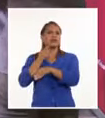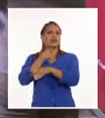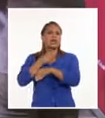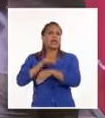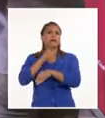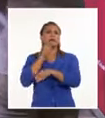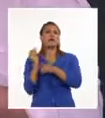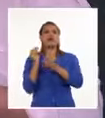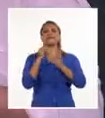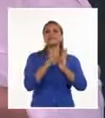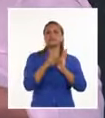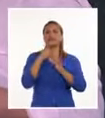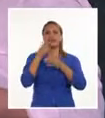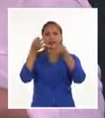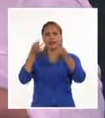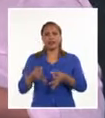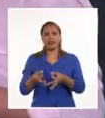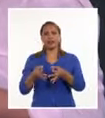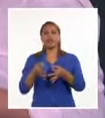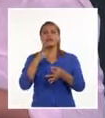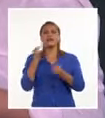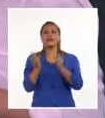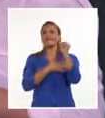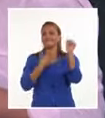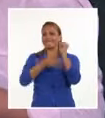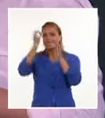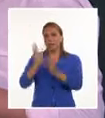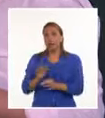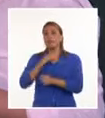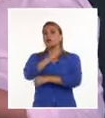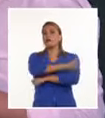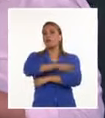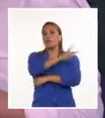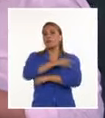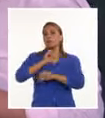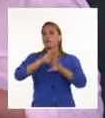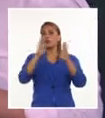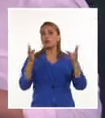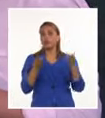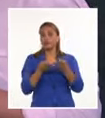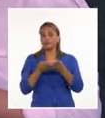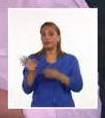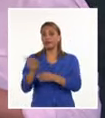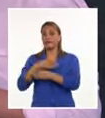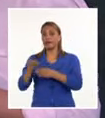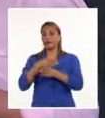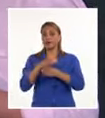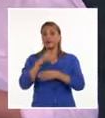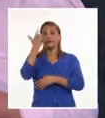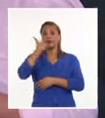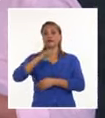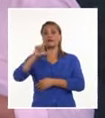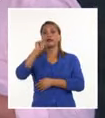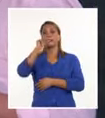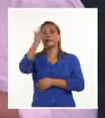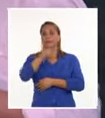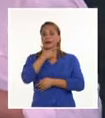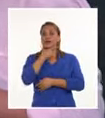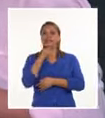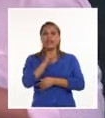que sean muy concretos de logros reales para los países y para los pueblos de los países del ALBA que este